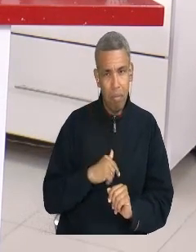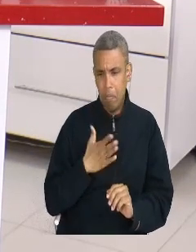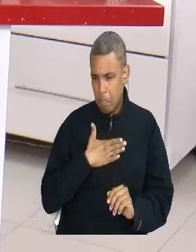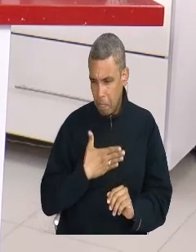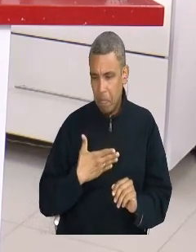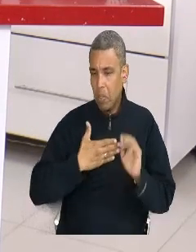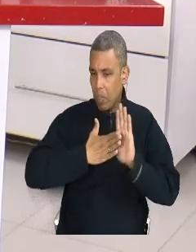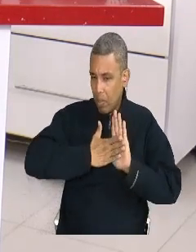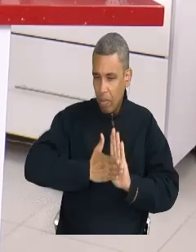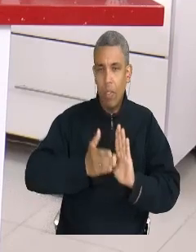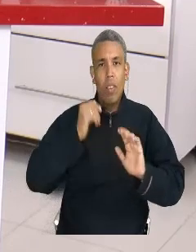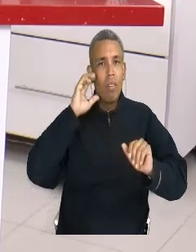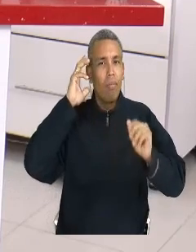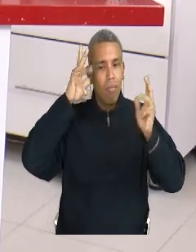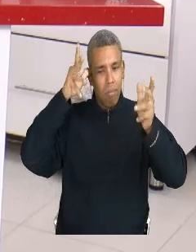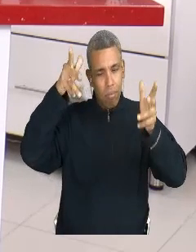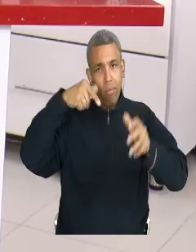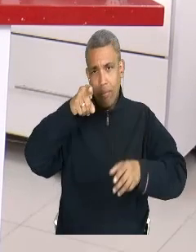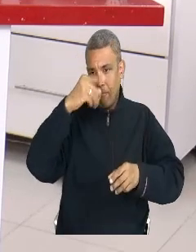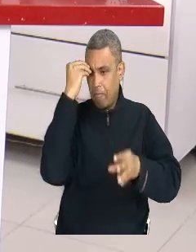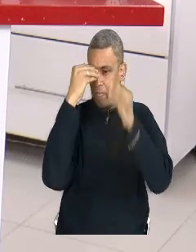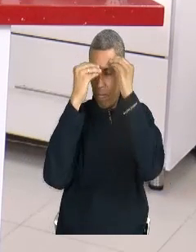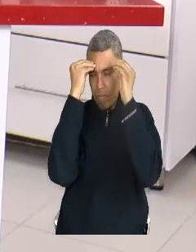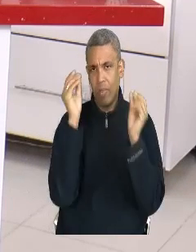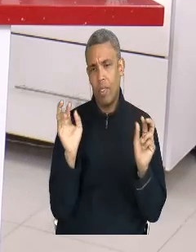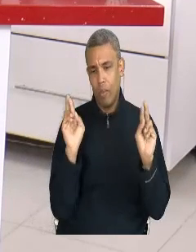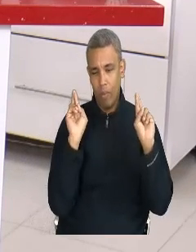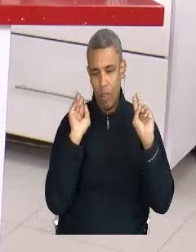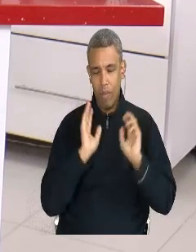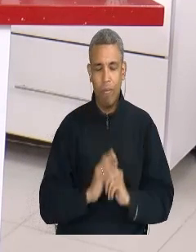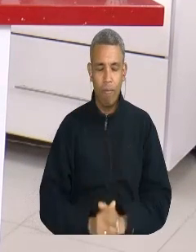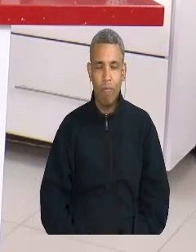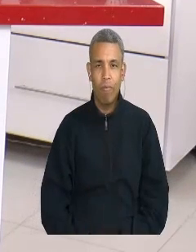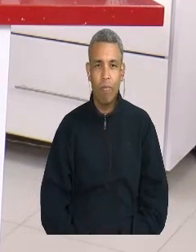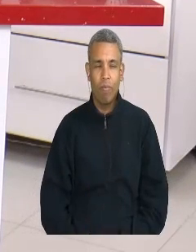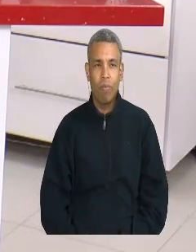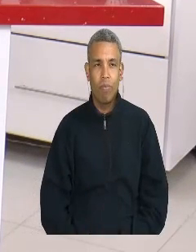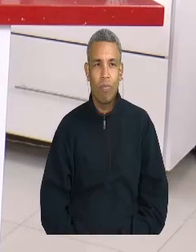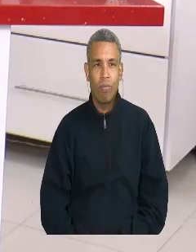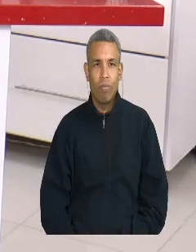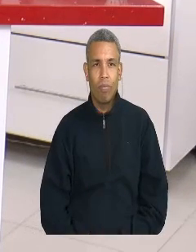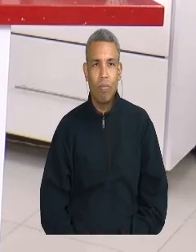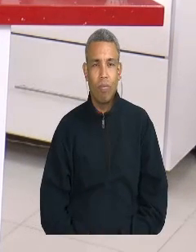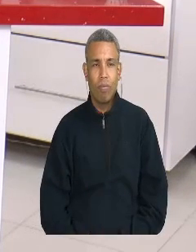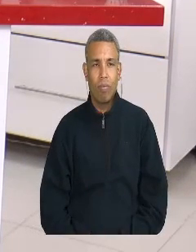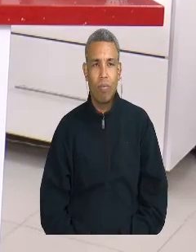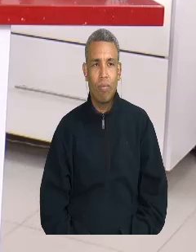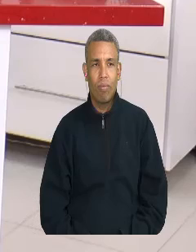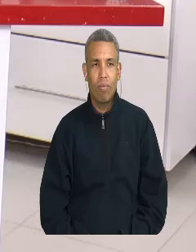pues satisfechos con la comida y ustedes con nuestro programa.